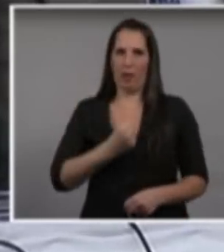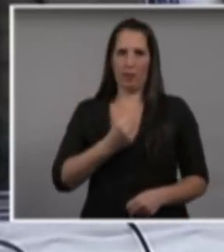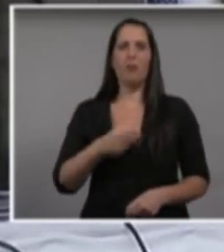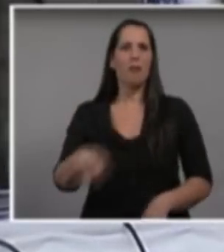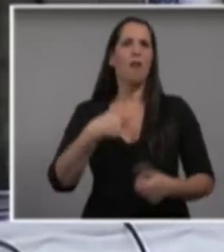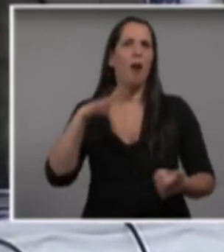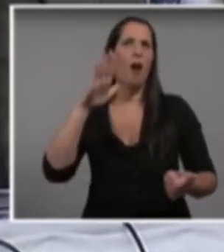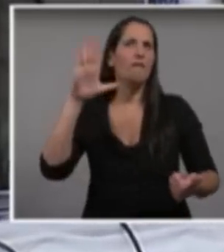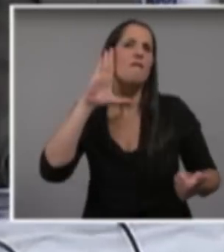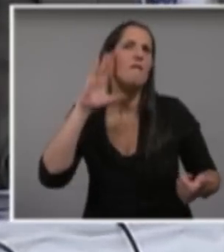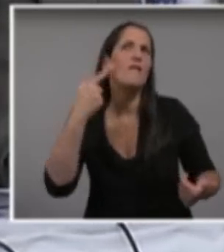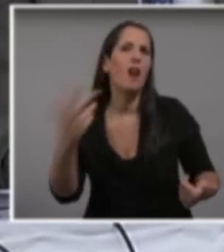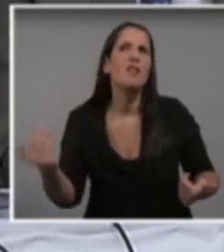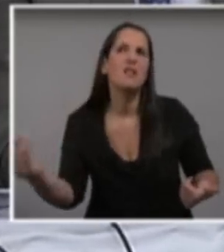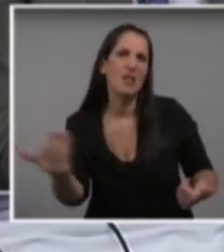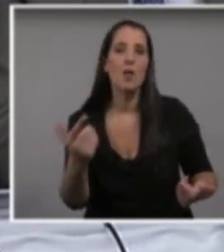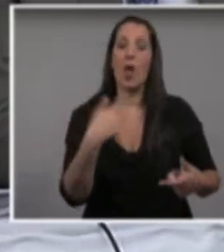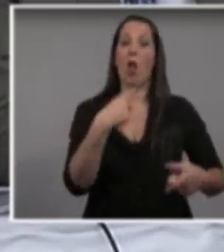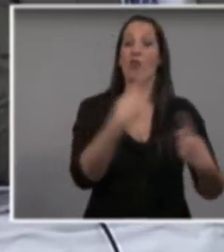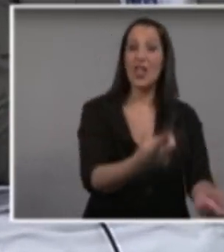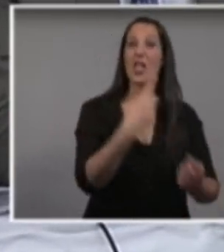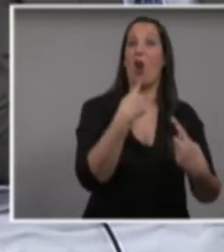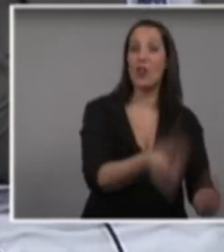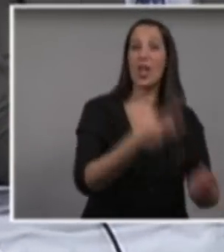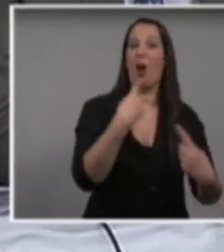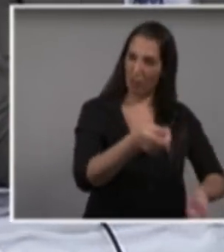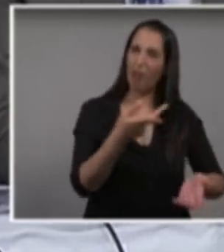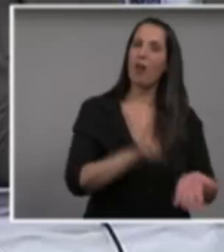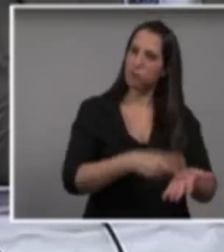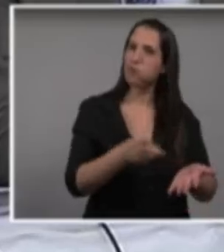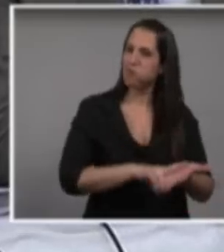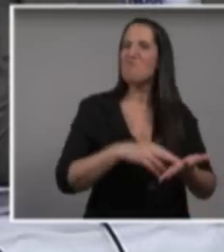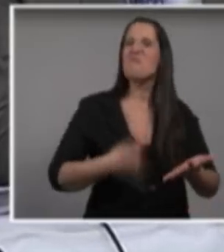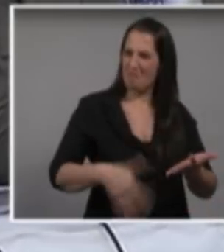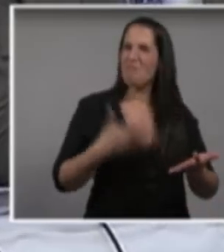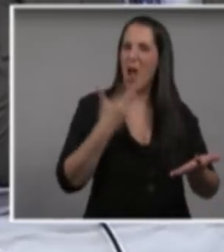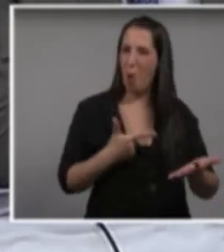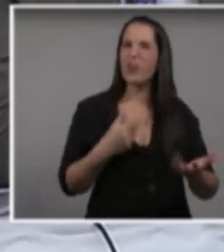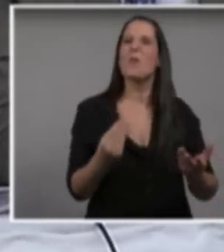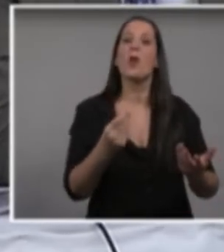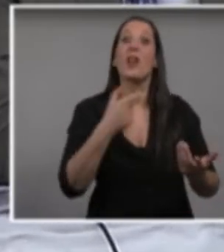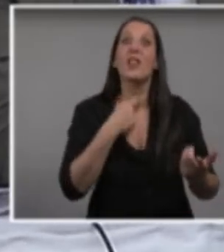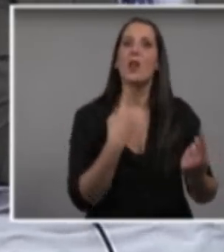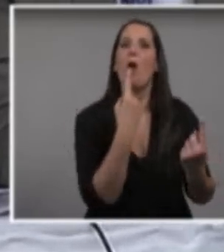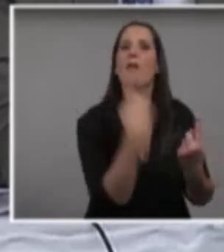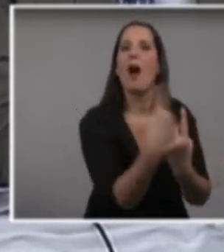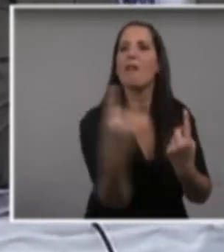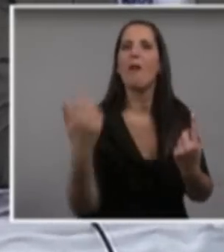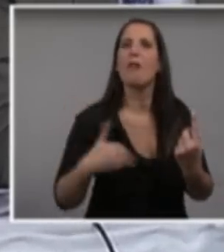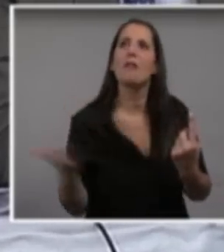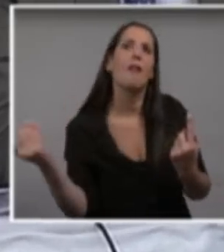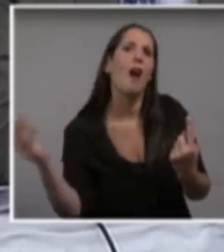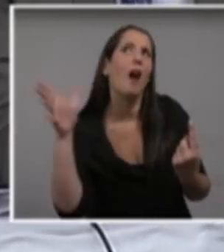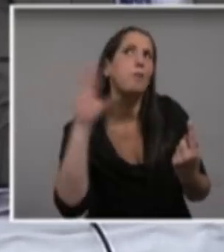Quiero escuchar, y no me voy a cansar de repetirlo, quiero escuchar a cada uno de los argentinos, propios